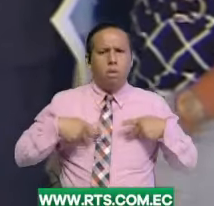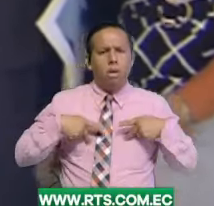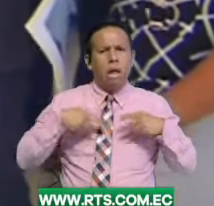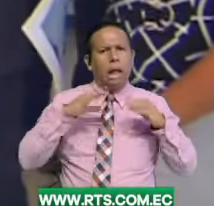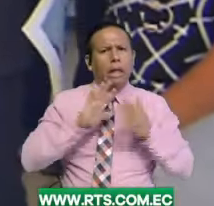Escobar